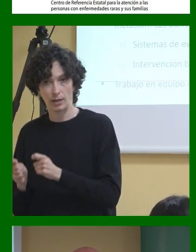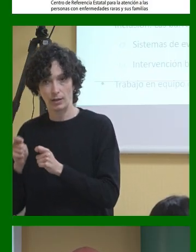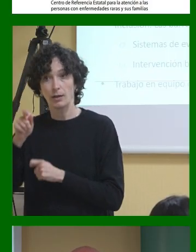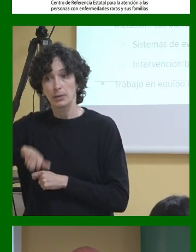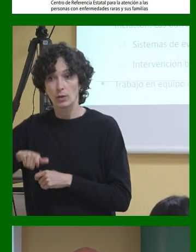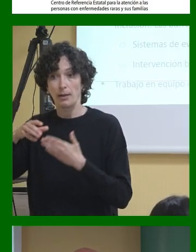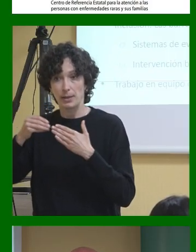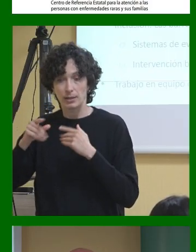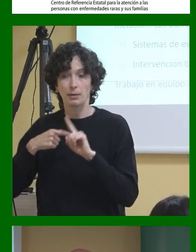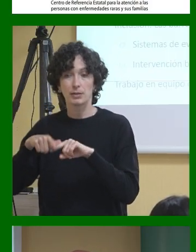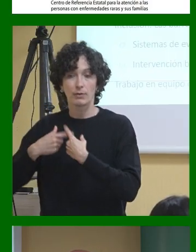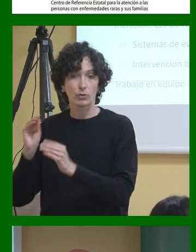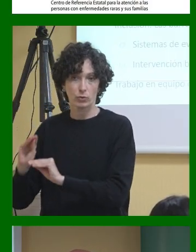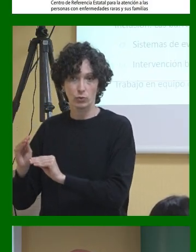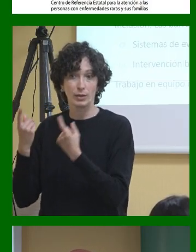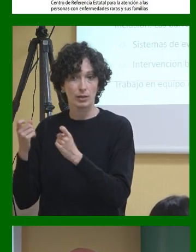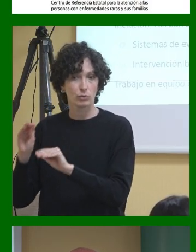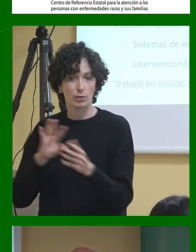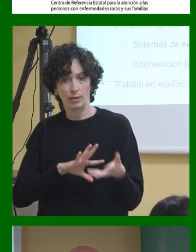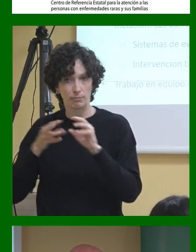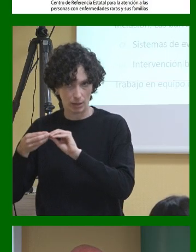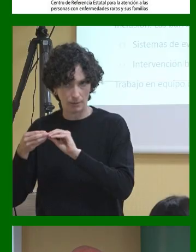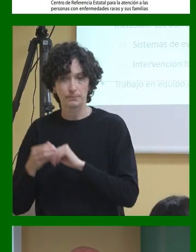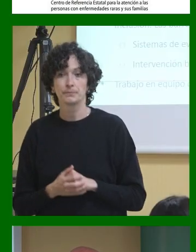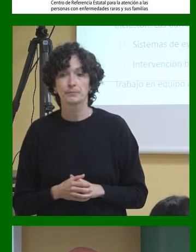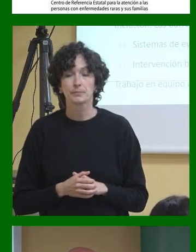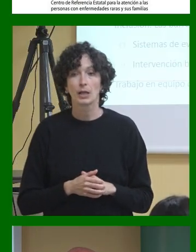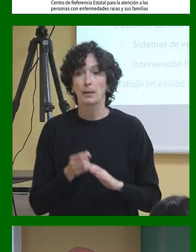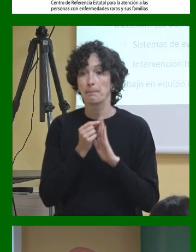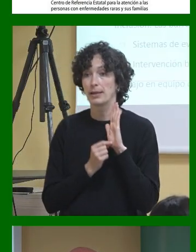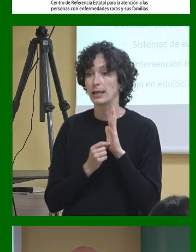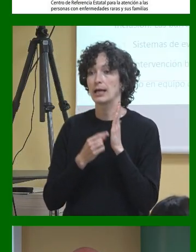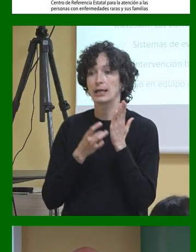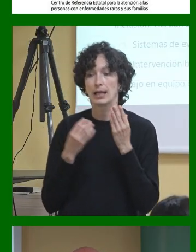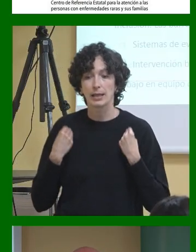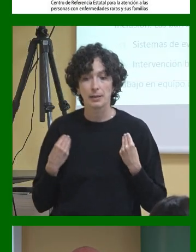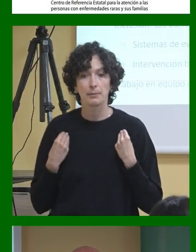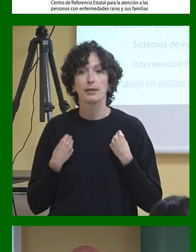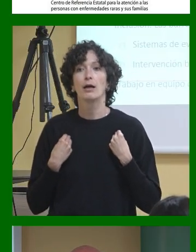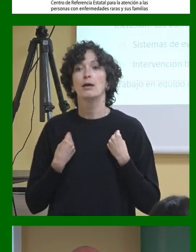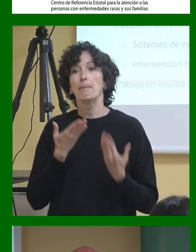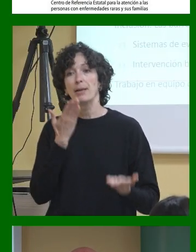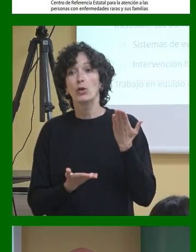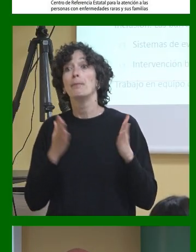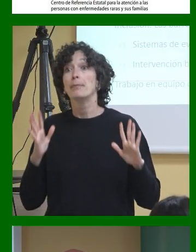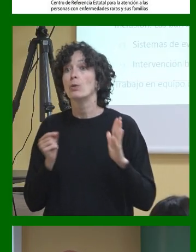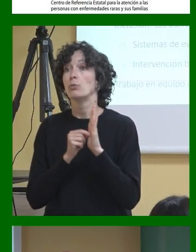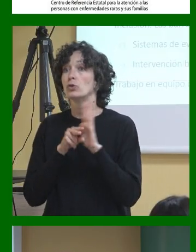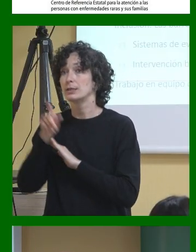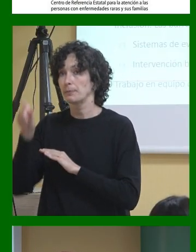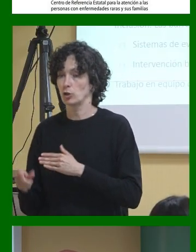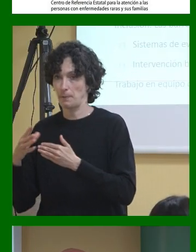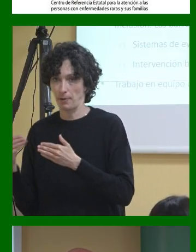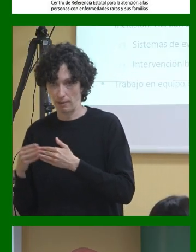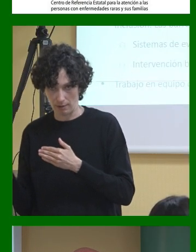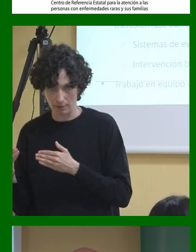paciente. Diseñar o validar medidas de calidad de vida desde la perspectiva del paciente. Y sobre